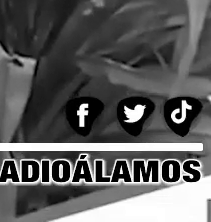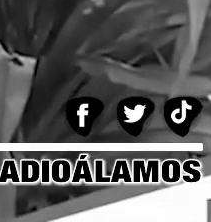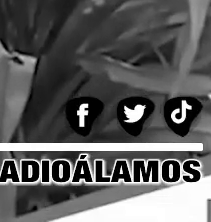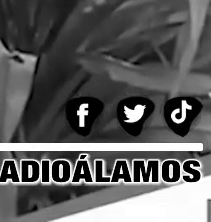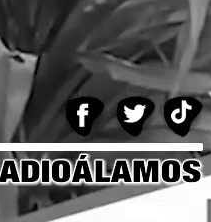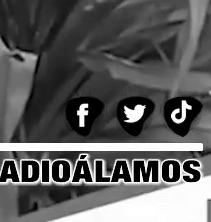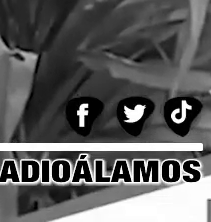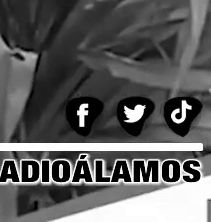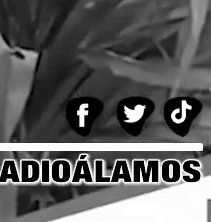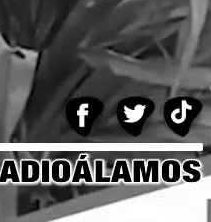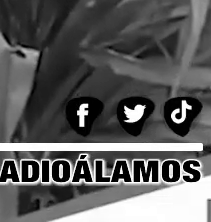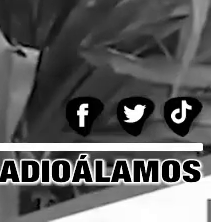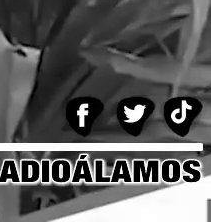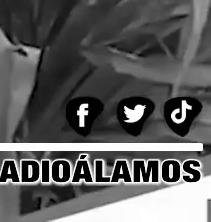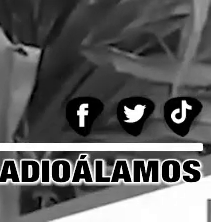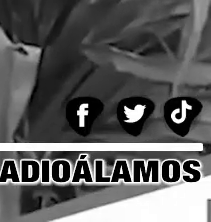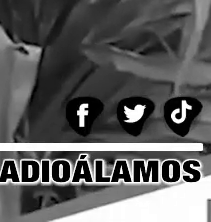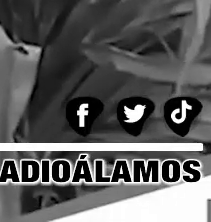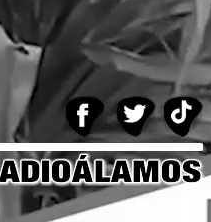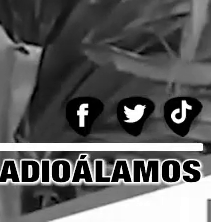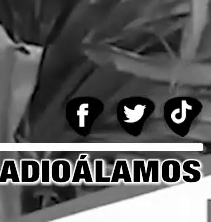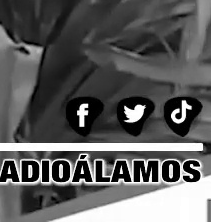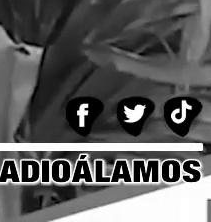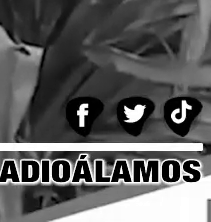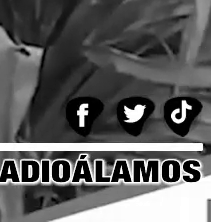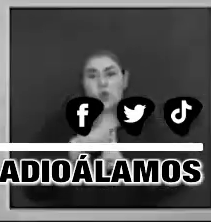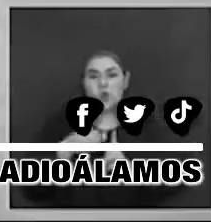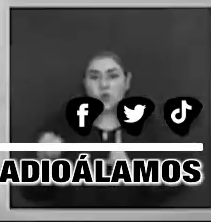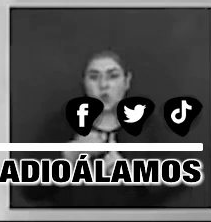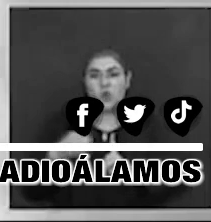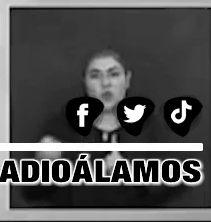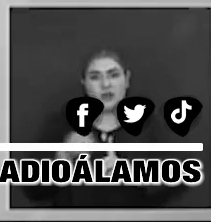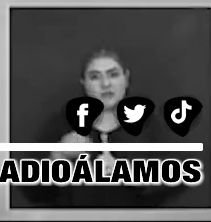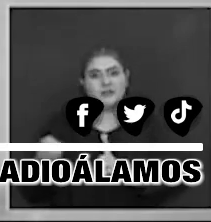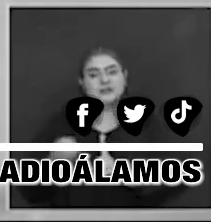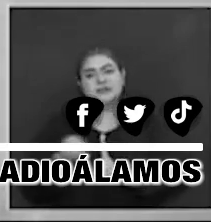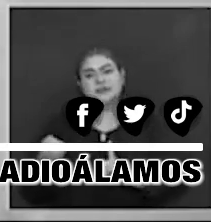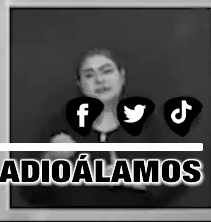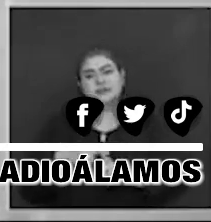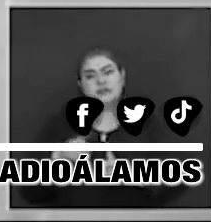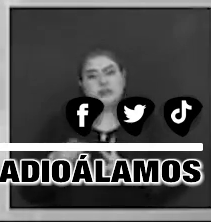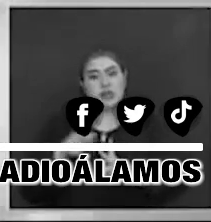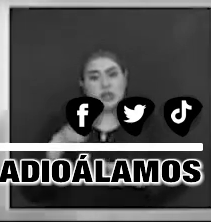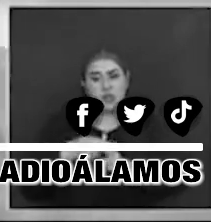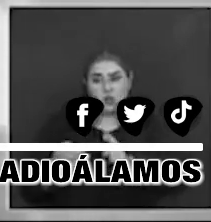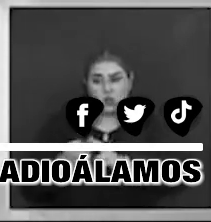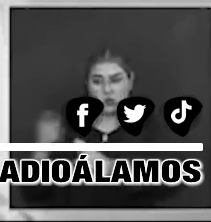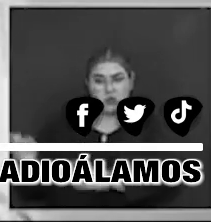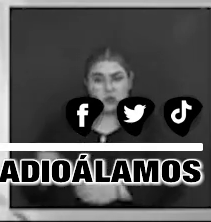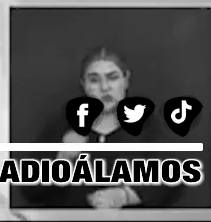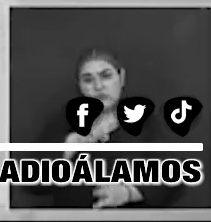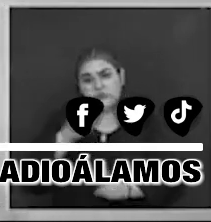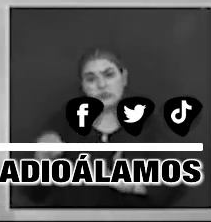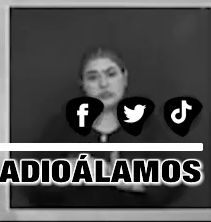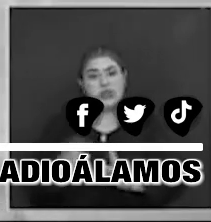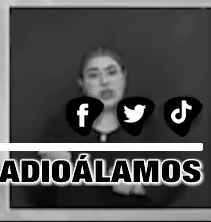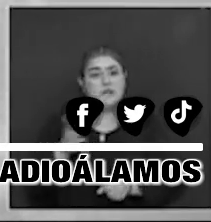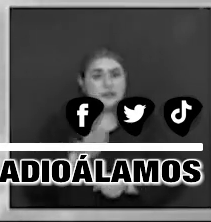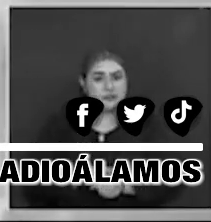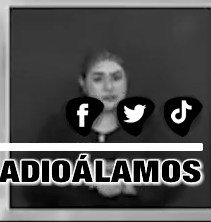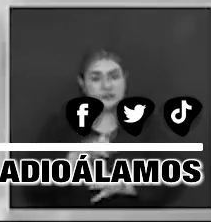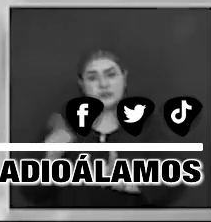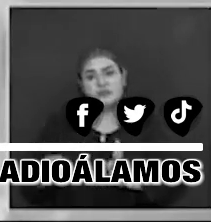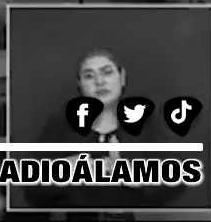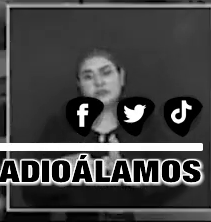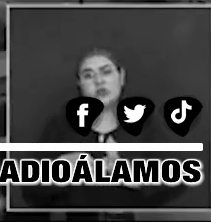pudo conformar un equipo con gente responsable y de su confianza. ¿Metería como Ignacio Ovalle en Segalmex a puro